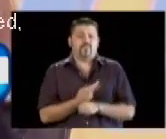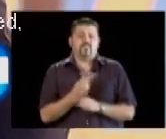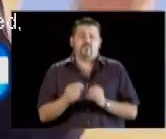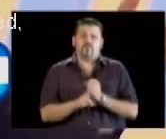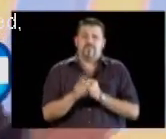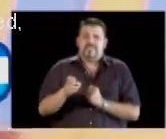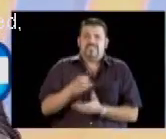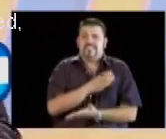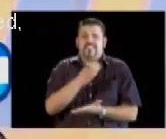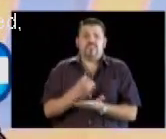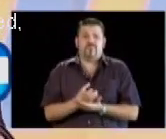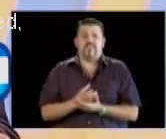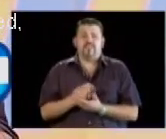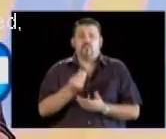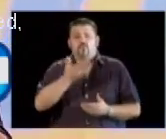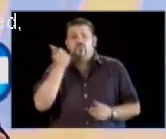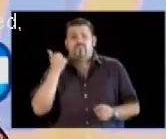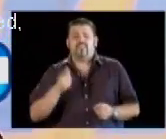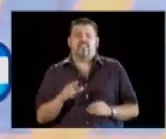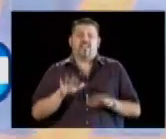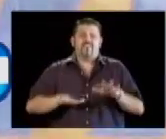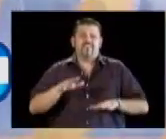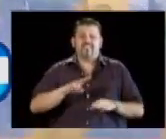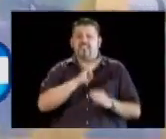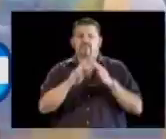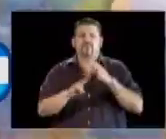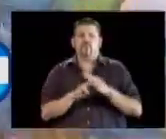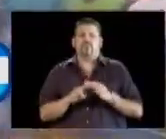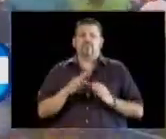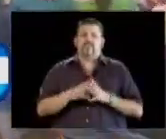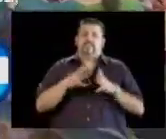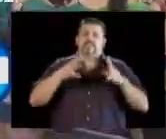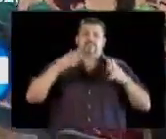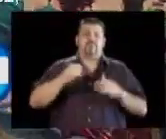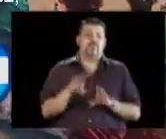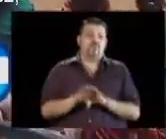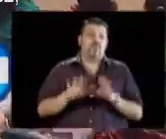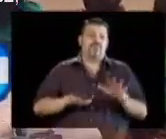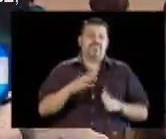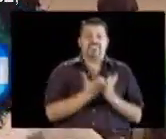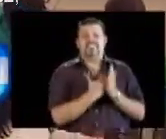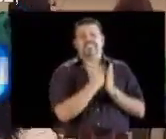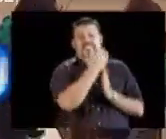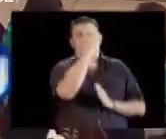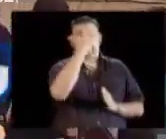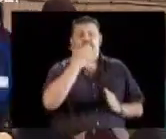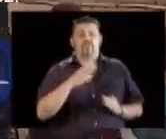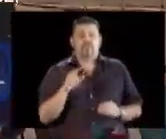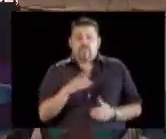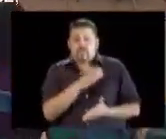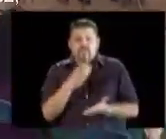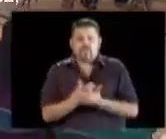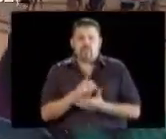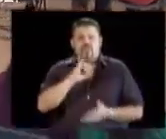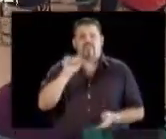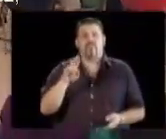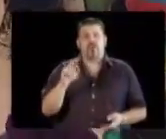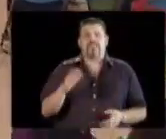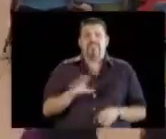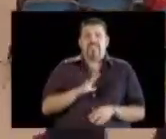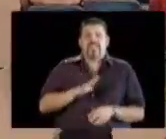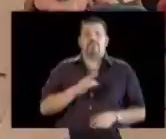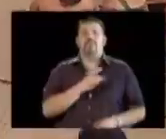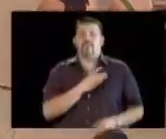Yo sé que es de fama mundial un poco exagerada, diría yo bastante exagerada, lo que sucede en Ciudad Juárez, pero aún así hay temor, hay